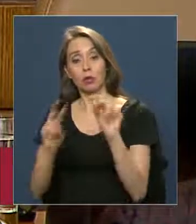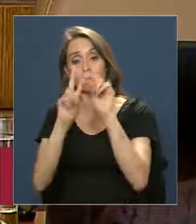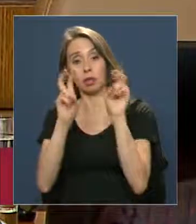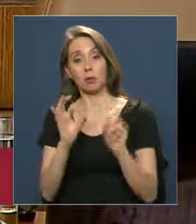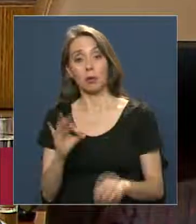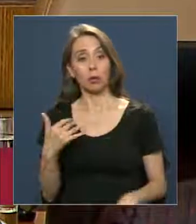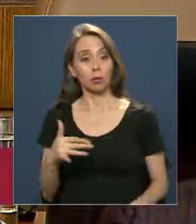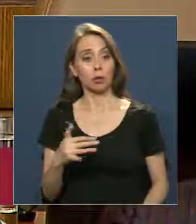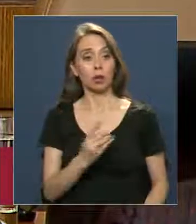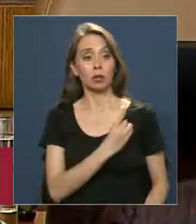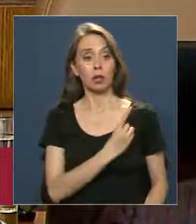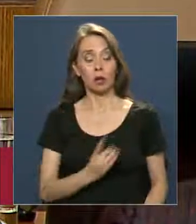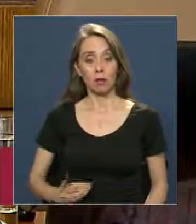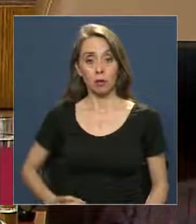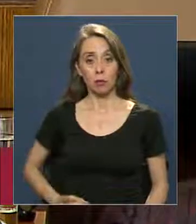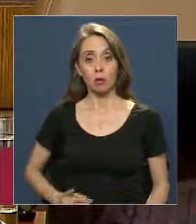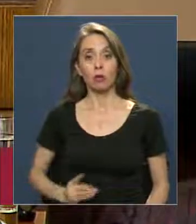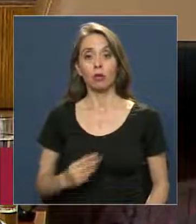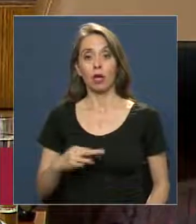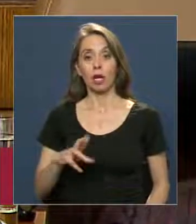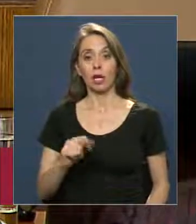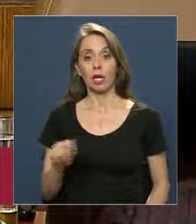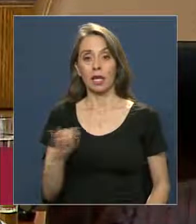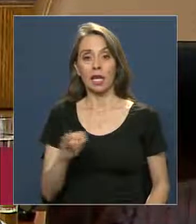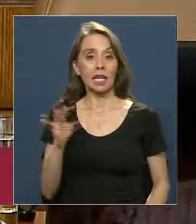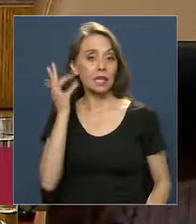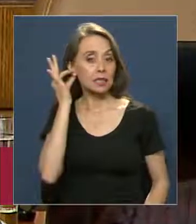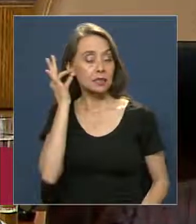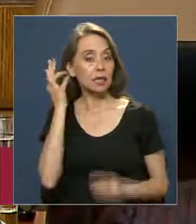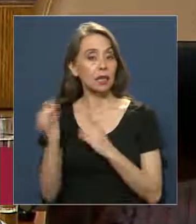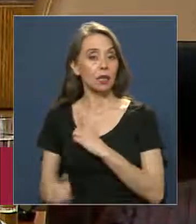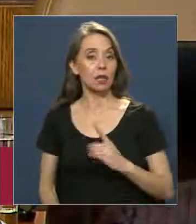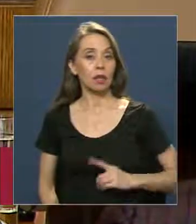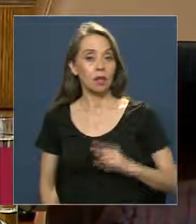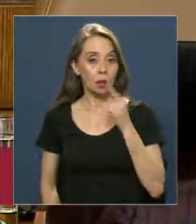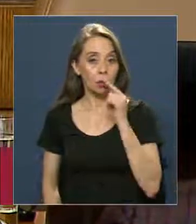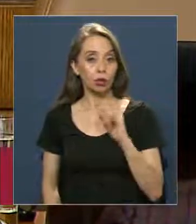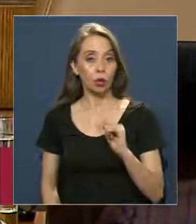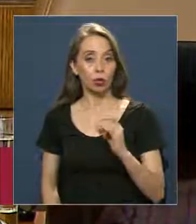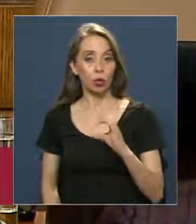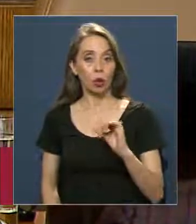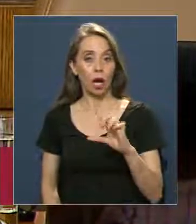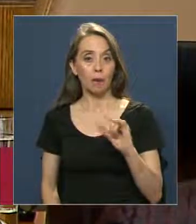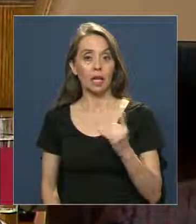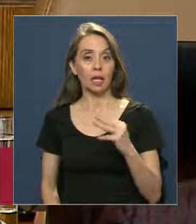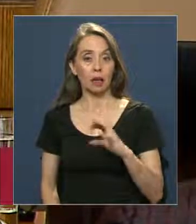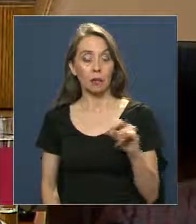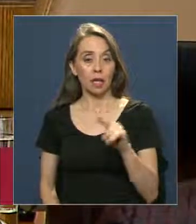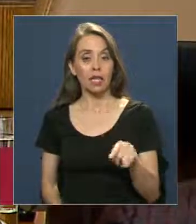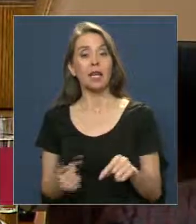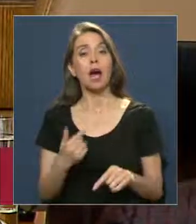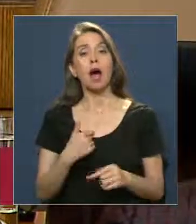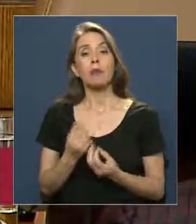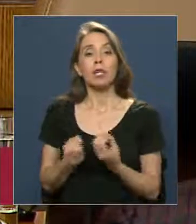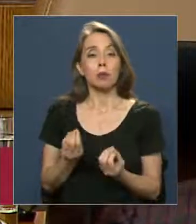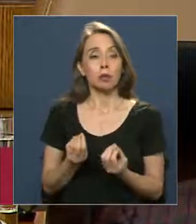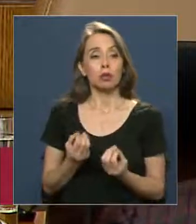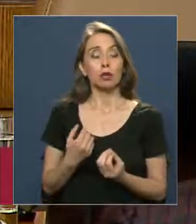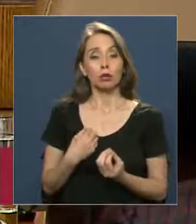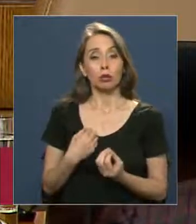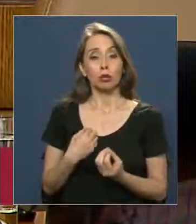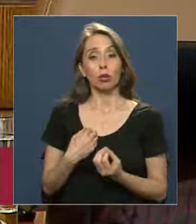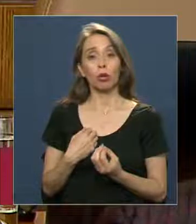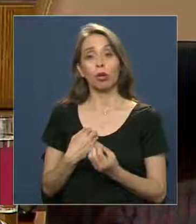Me refiero a los diputados, ¿cierto?, Carmen Gers y al diputado Tocapel Jiménez. Lo que a mí me sucede, ¿cierto?, es que yo los respeto